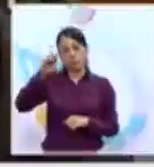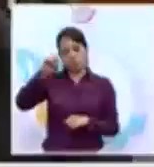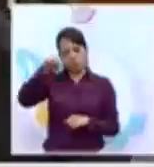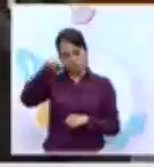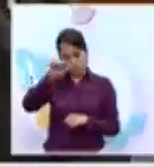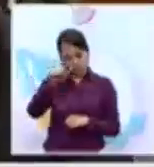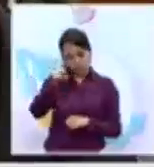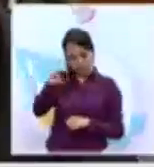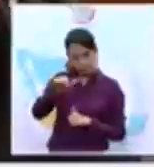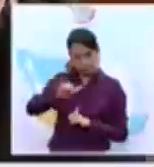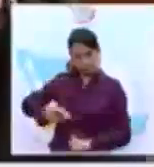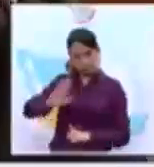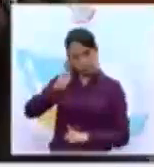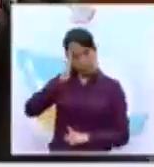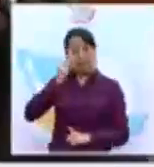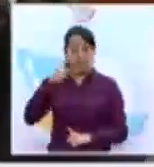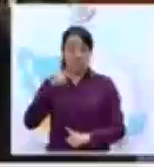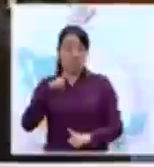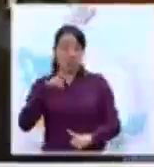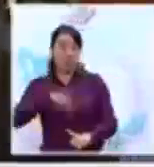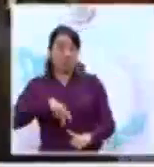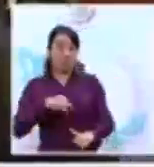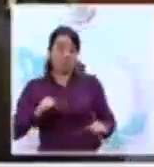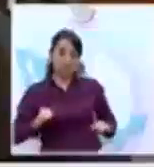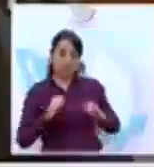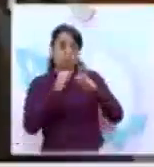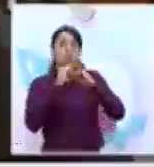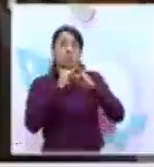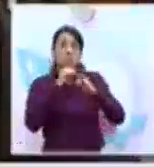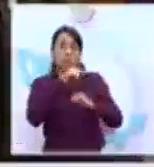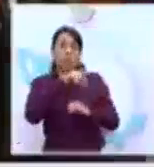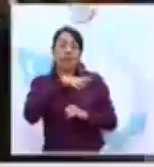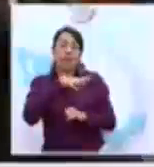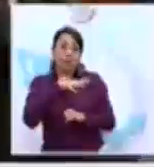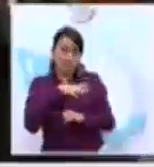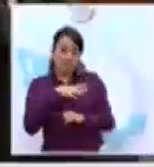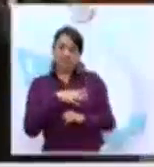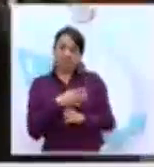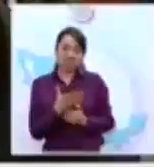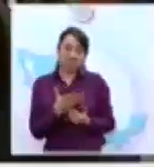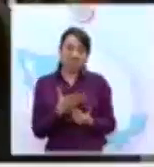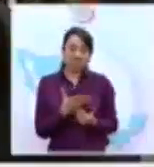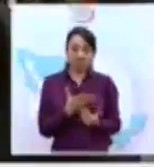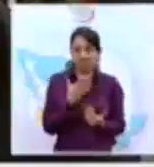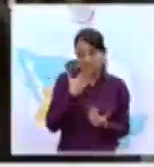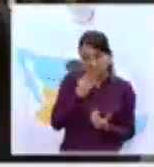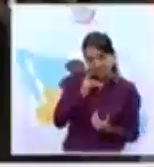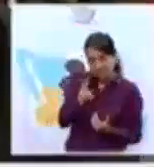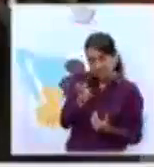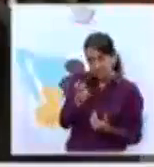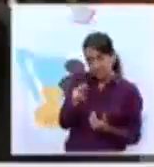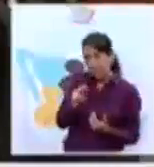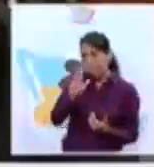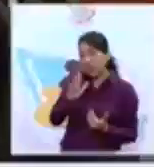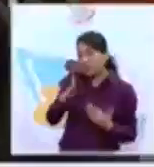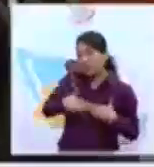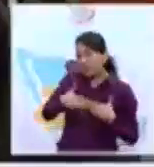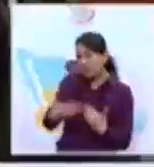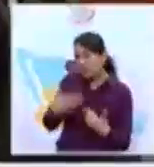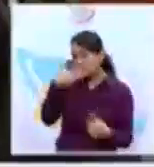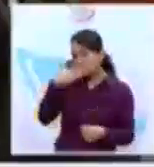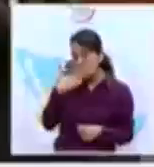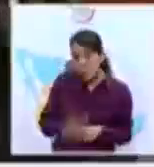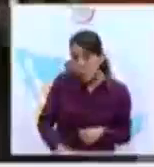ante la desconfianza institucional que ya bien el doctor Abelardo apuntaba de las diferentes entidades